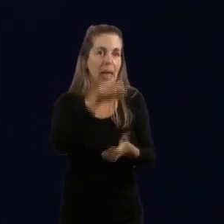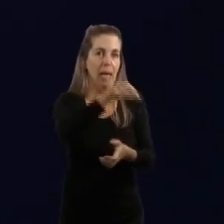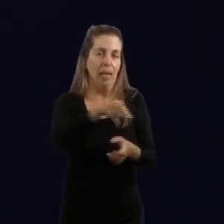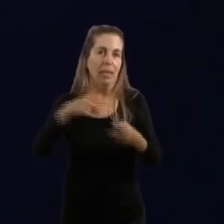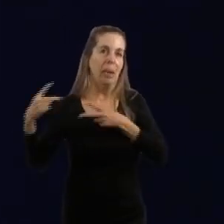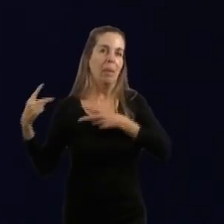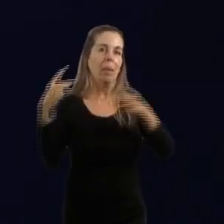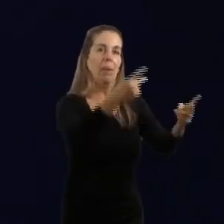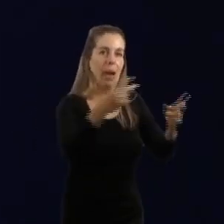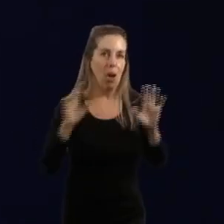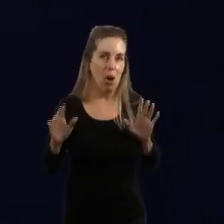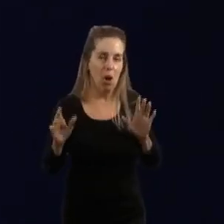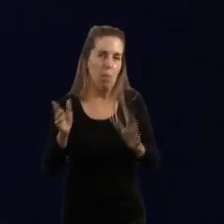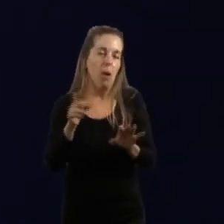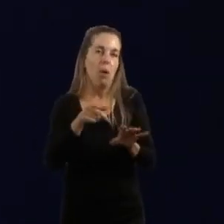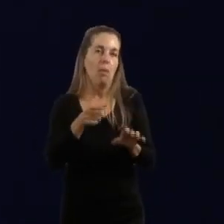de reemplazar